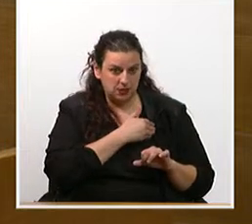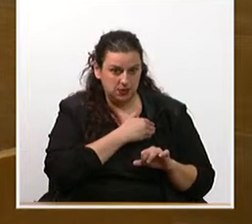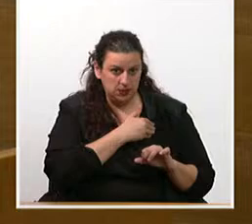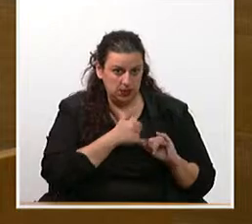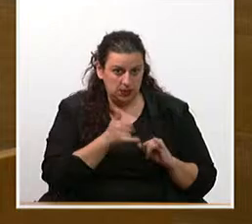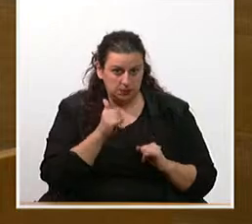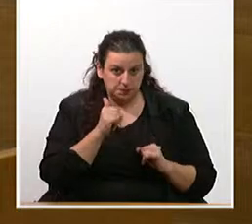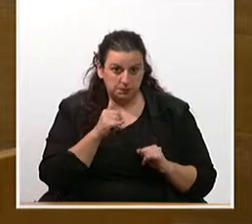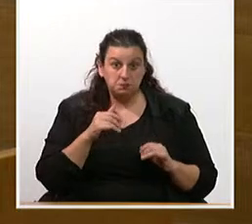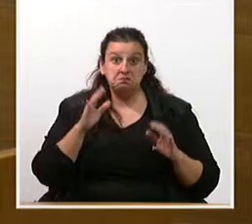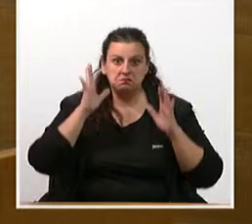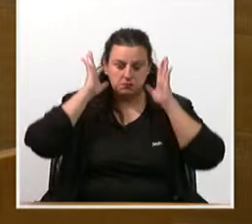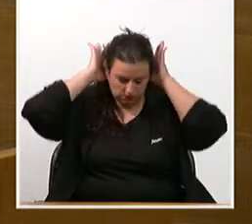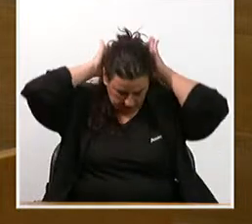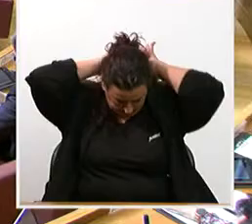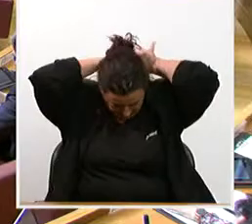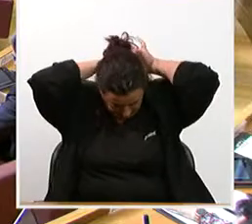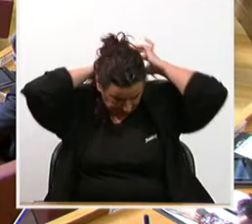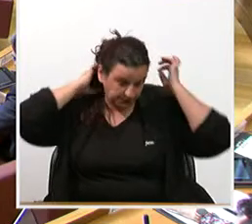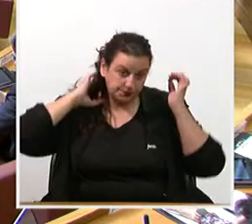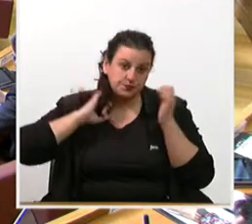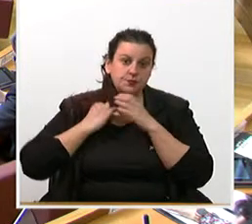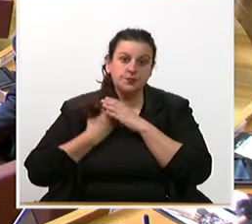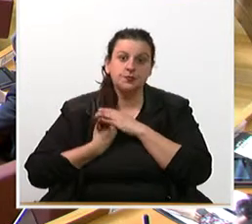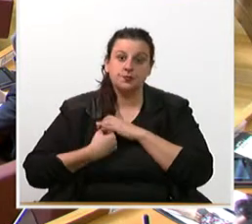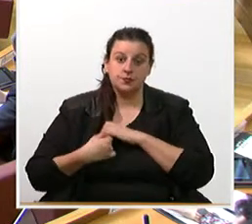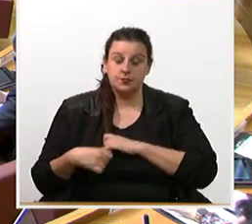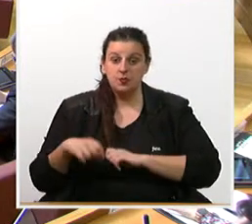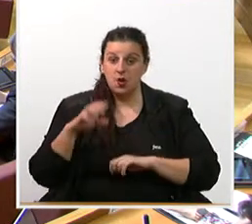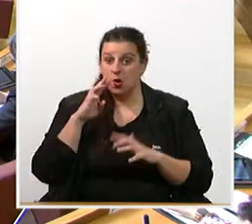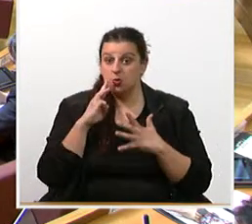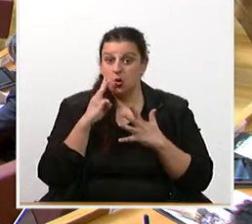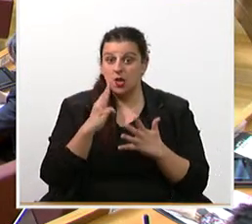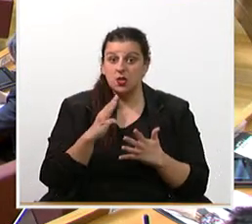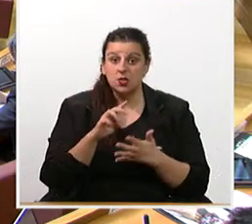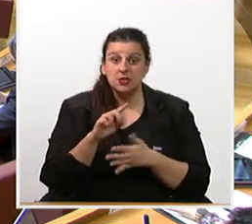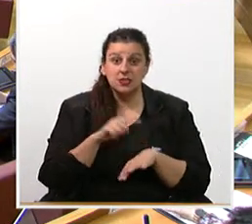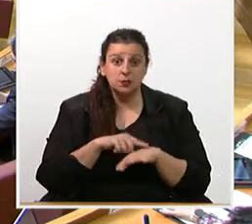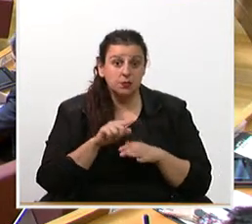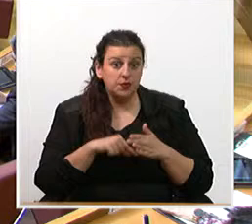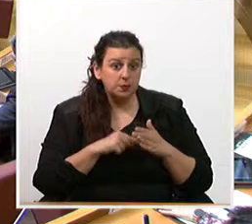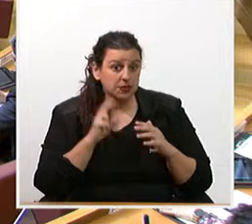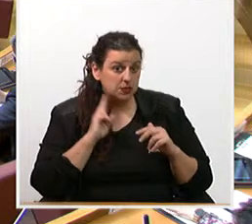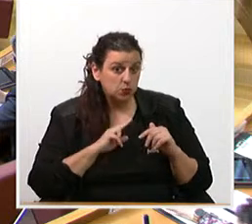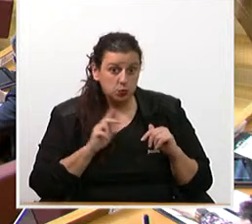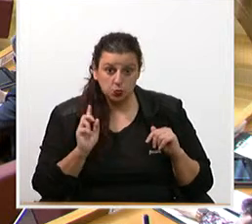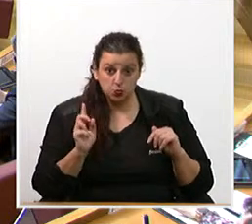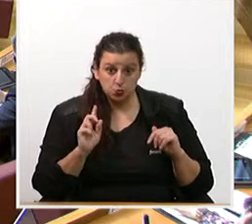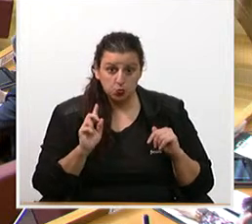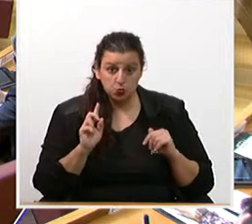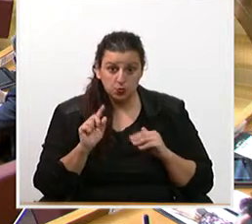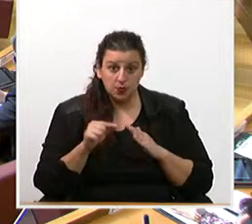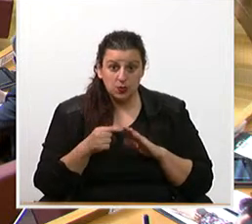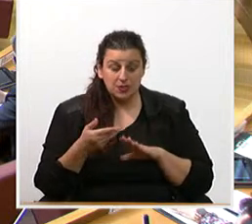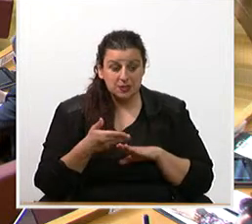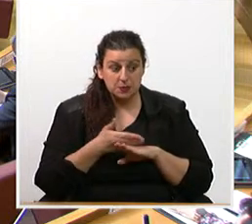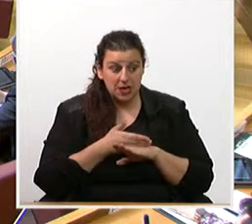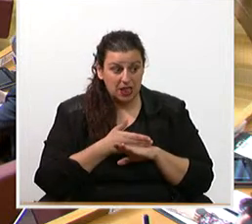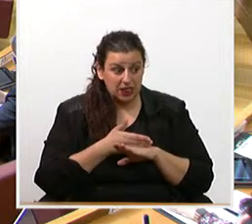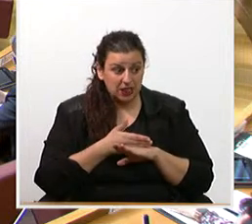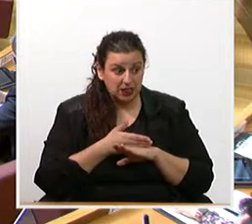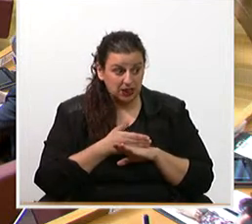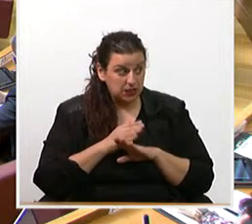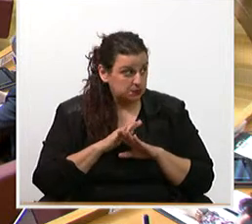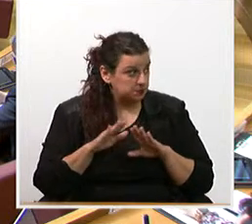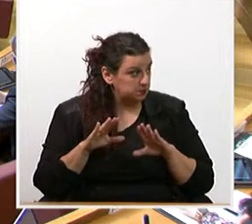la calle en 8 años no tuvieron tiempo de firmarlo sagún lo firman una semana antes de que yo tome